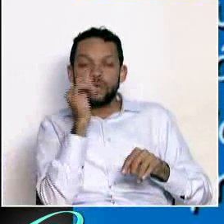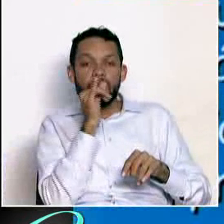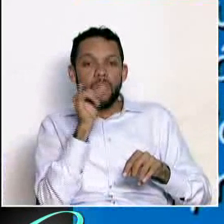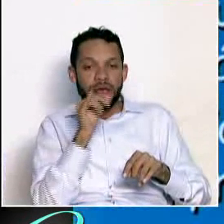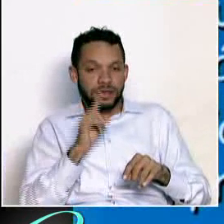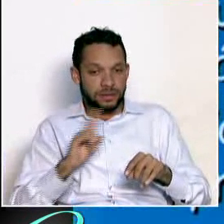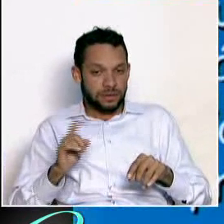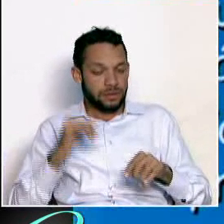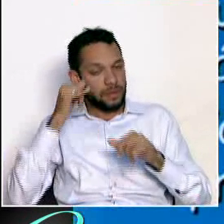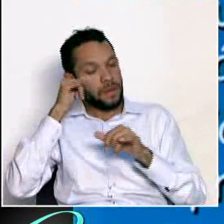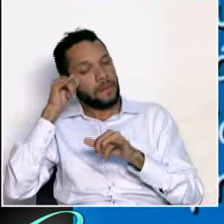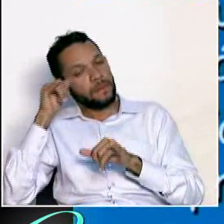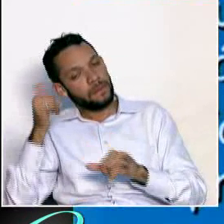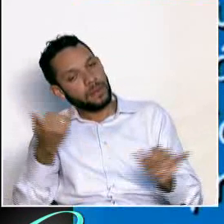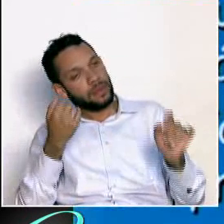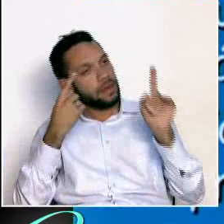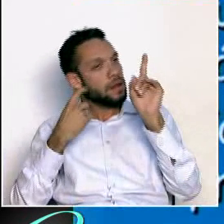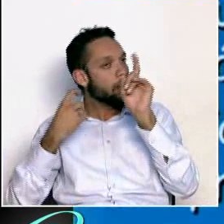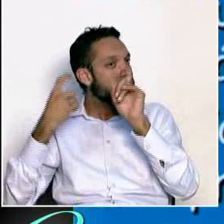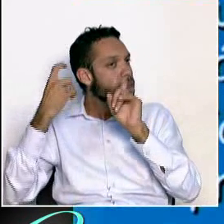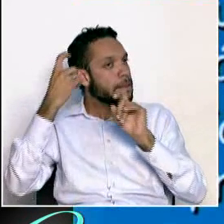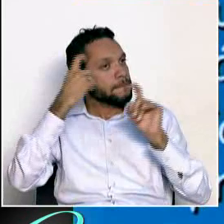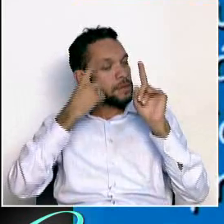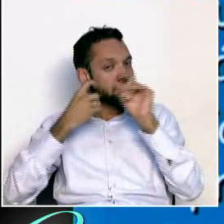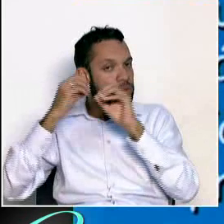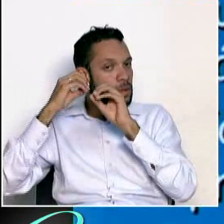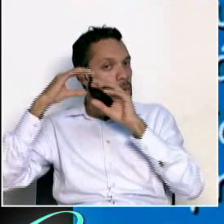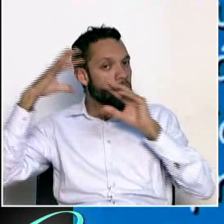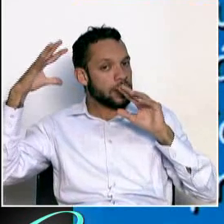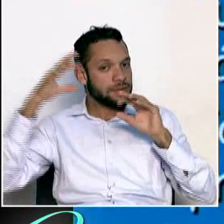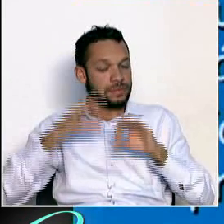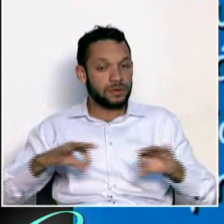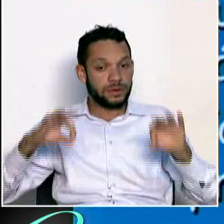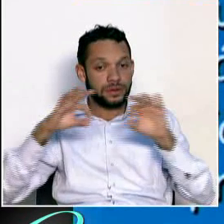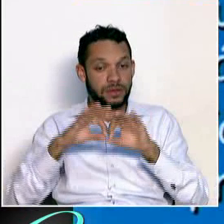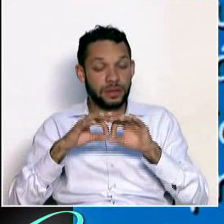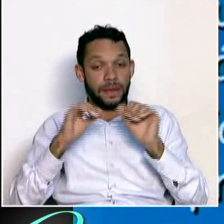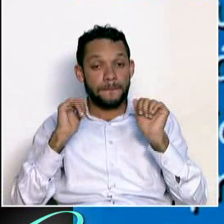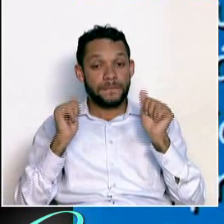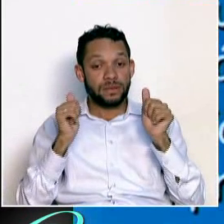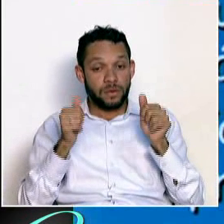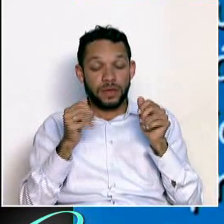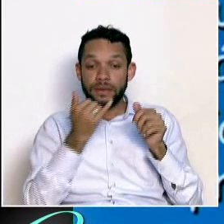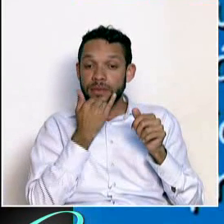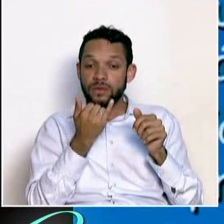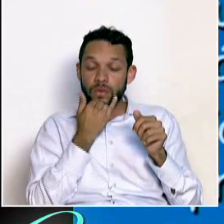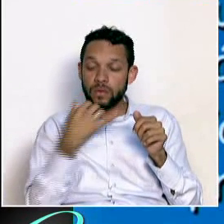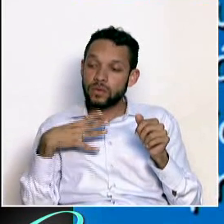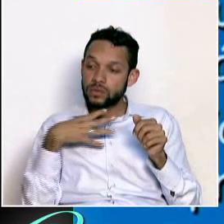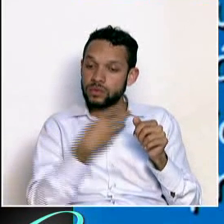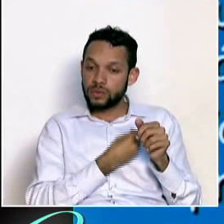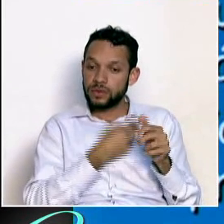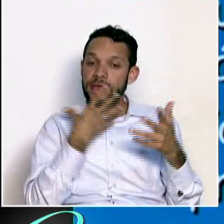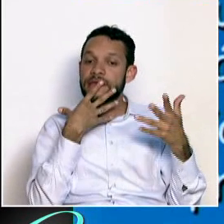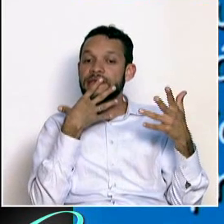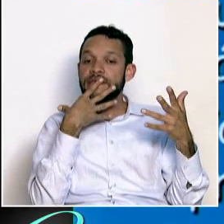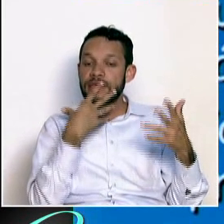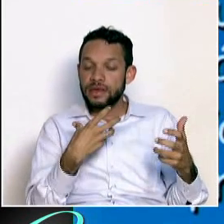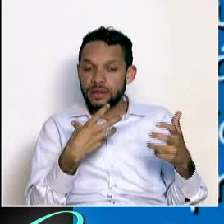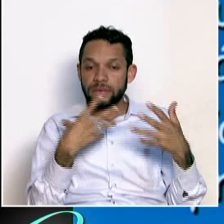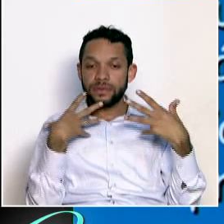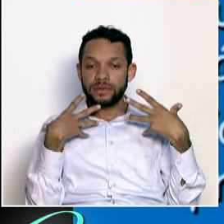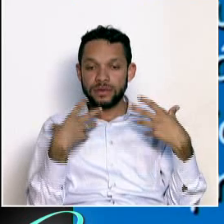en el estado de trance, la anestesia se presenta. Lo que sucede es que nosotros queremos ir